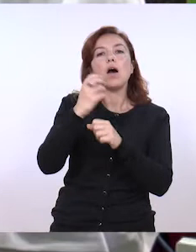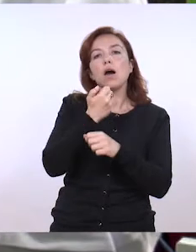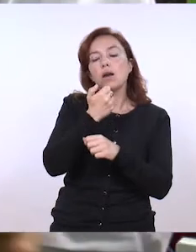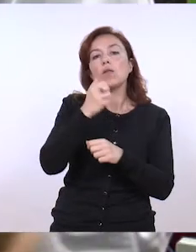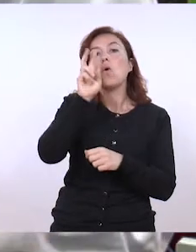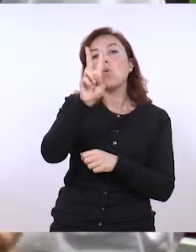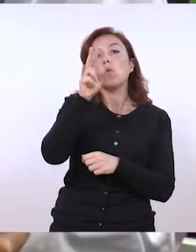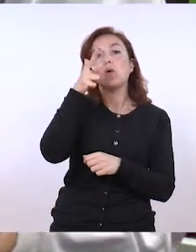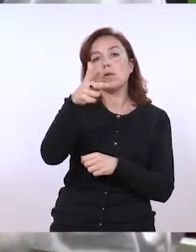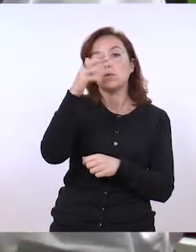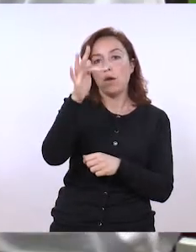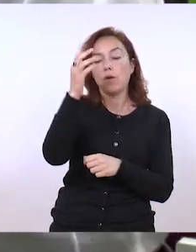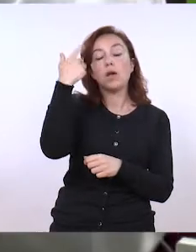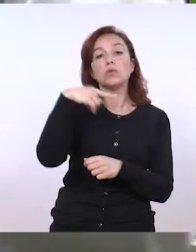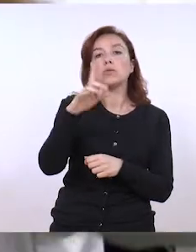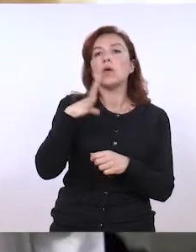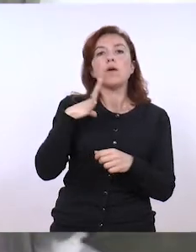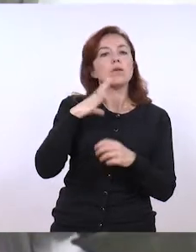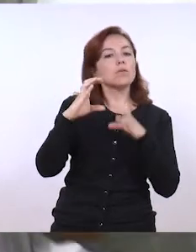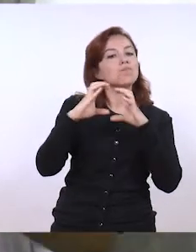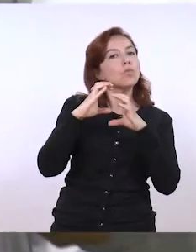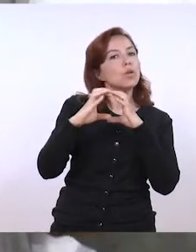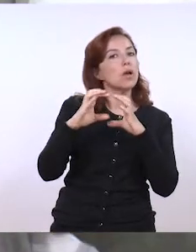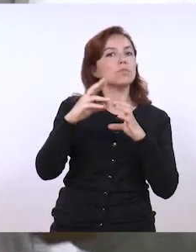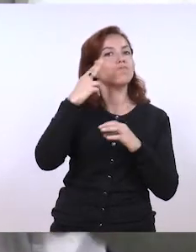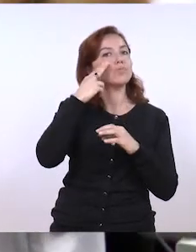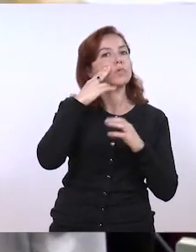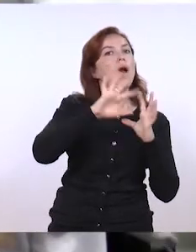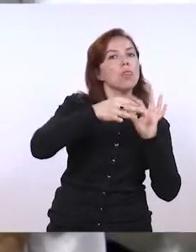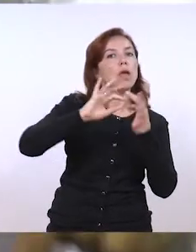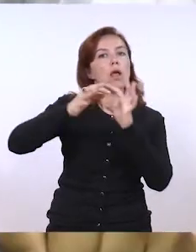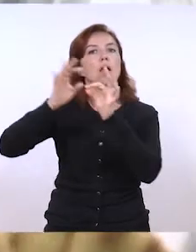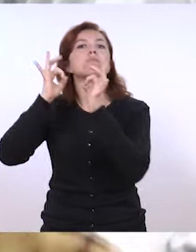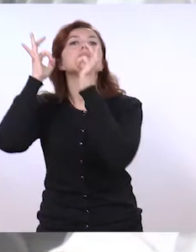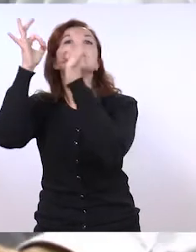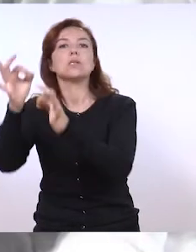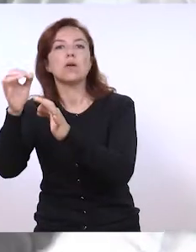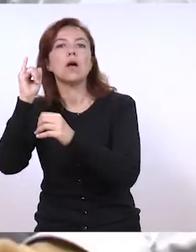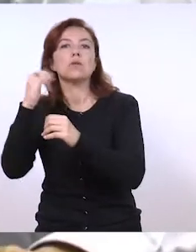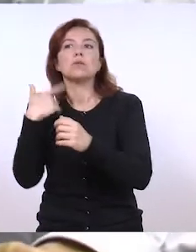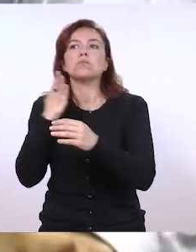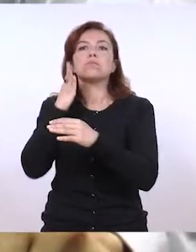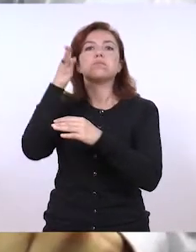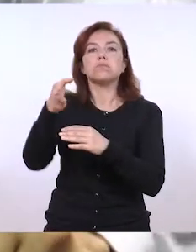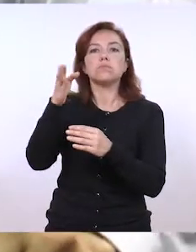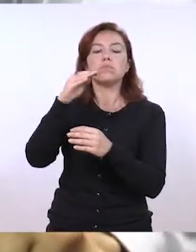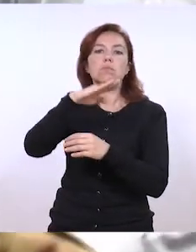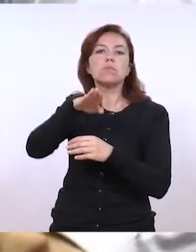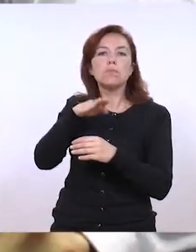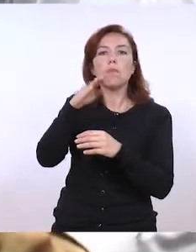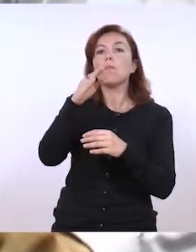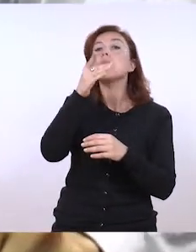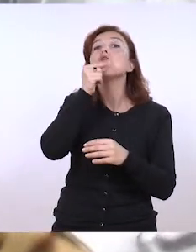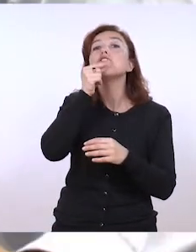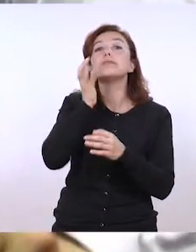Entonces se generaba una cadena de comunicación para poder llegar a una unidad que se reportara operativa, porque el